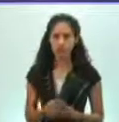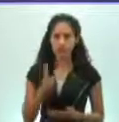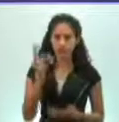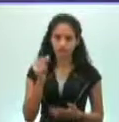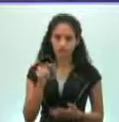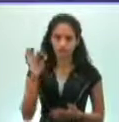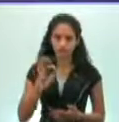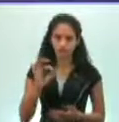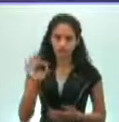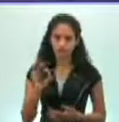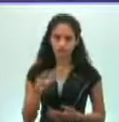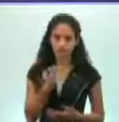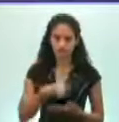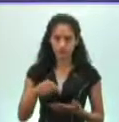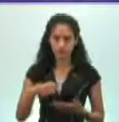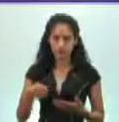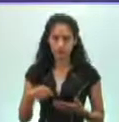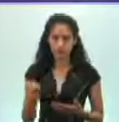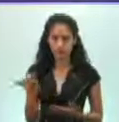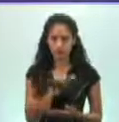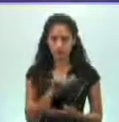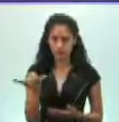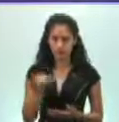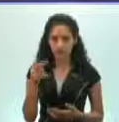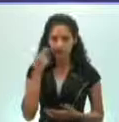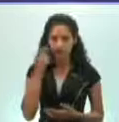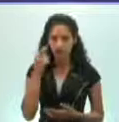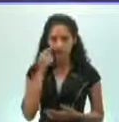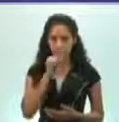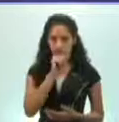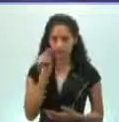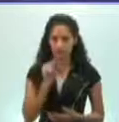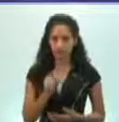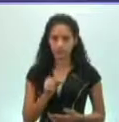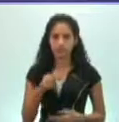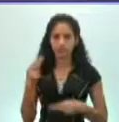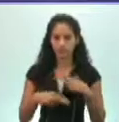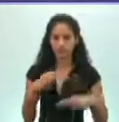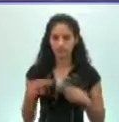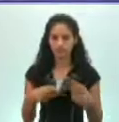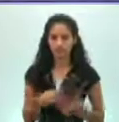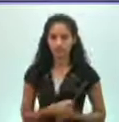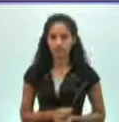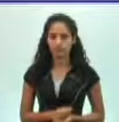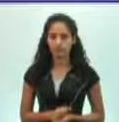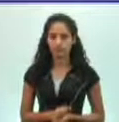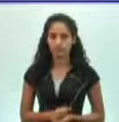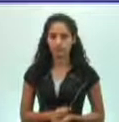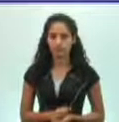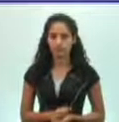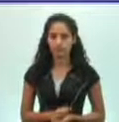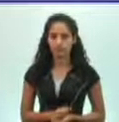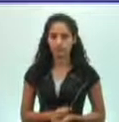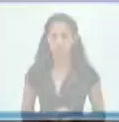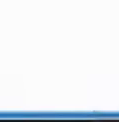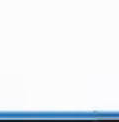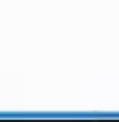porcentual. Toma nota del mismo y veremos las actividades que realizaremos.